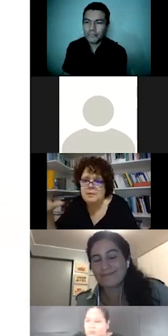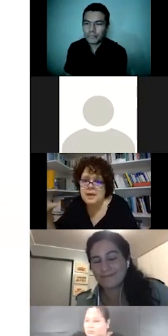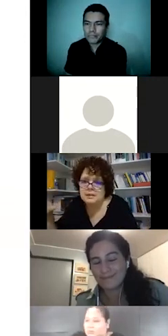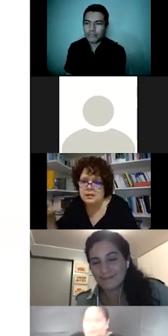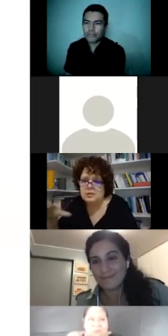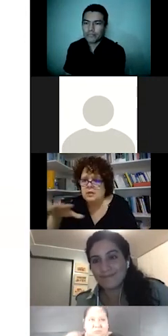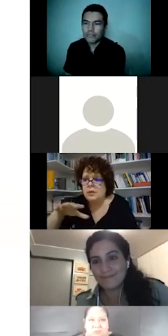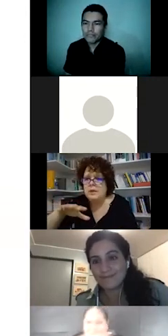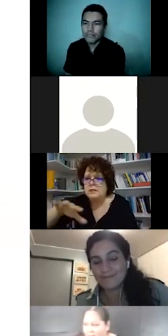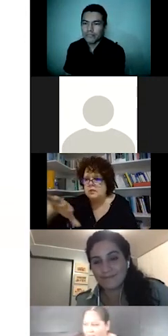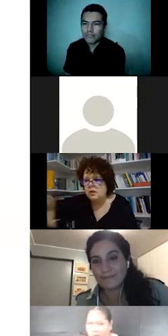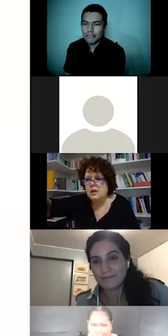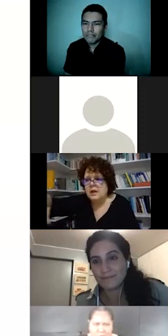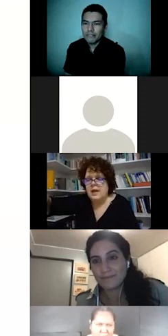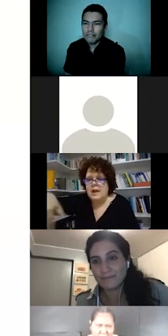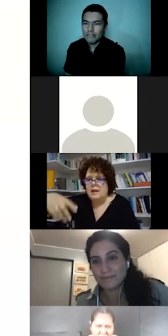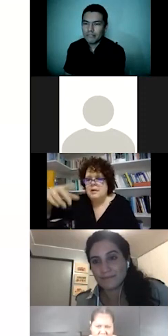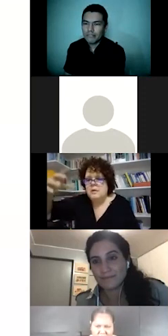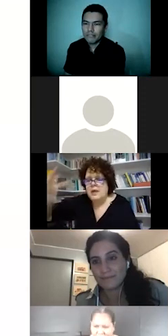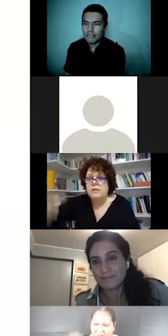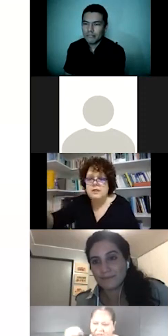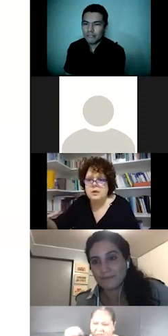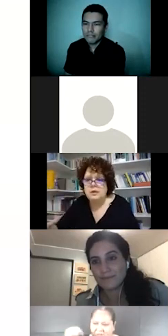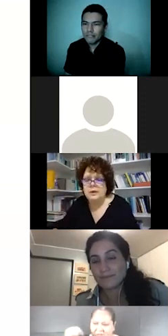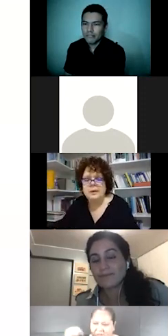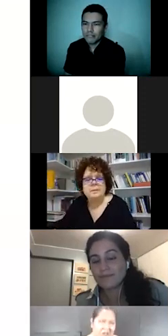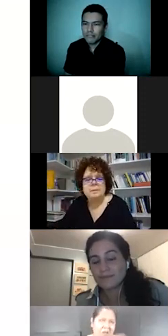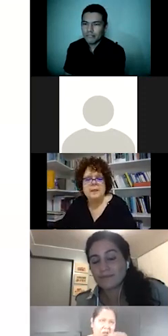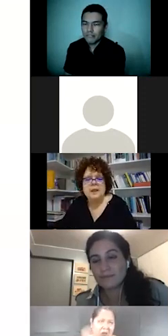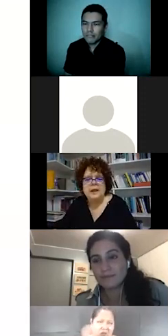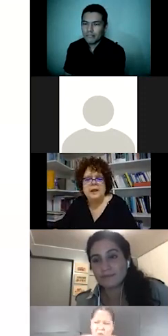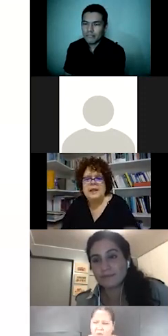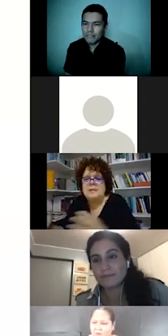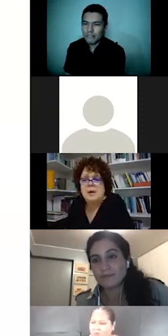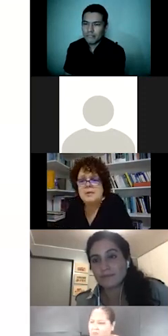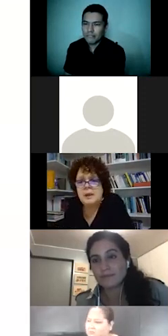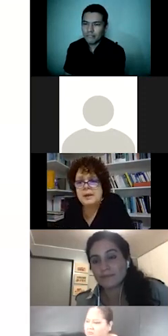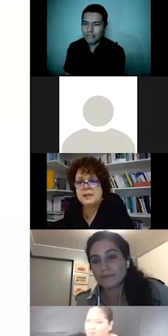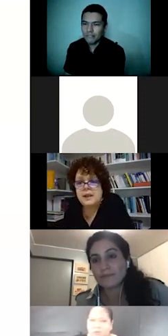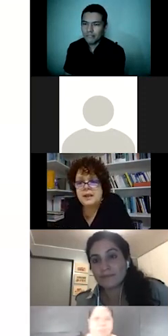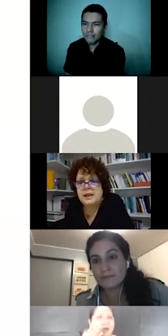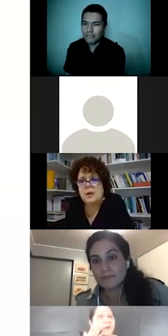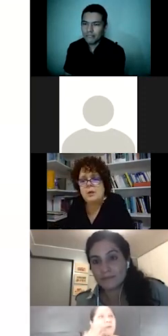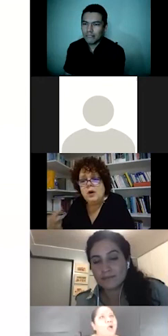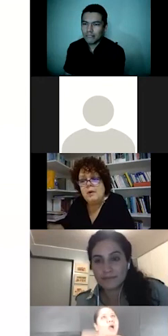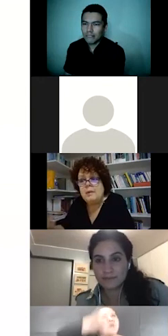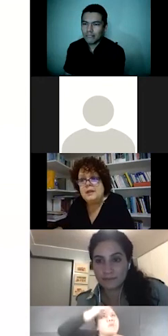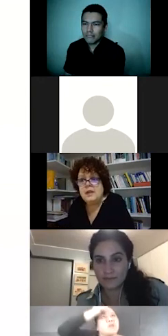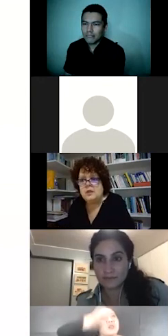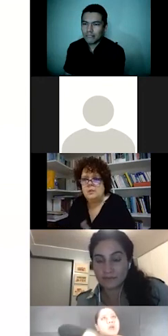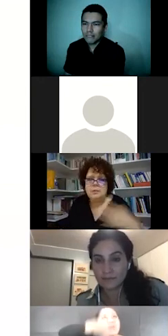mismo ambiente, ¿no? O sea, no ambiente, sino en el mismo edificio, ¿no? Y la mamá comienza a aprender y lo poco que